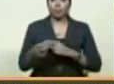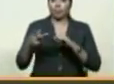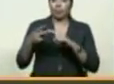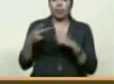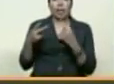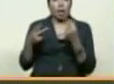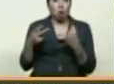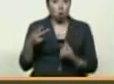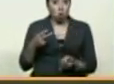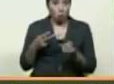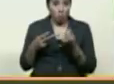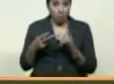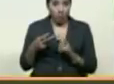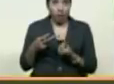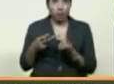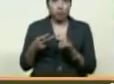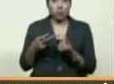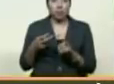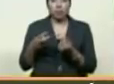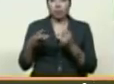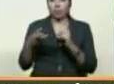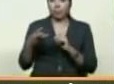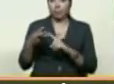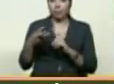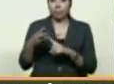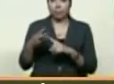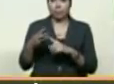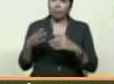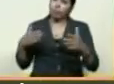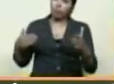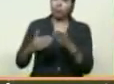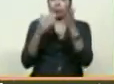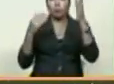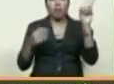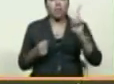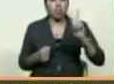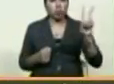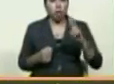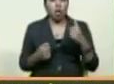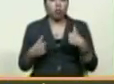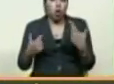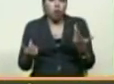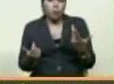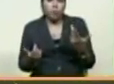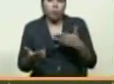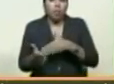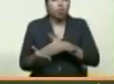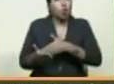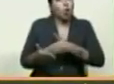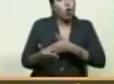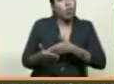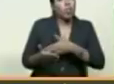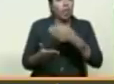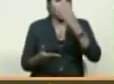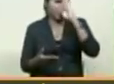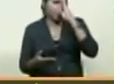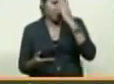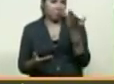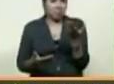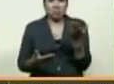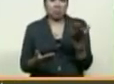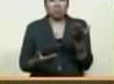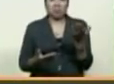económicas y también de acecho contra la patria, no tengo dudas en lo más